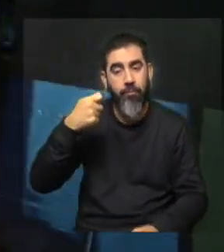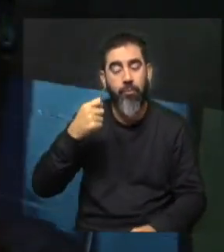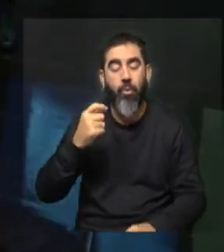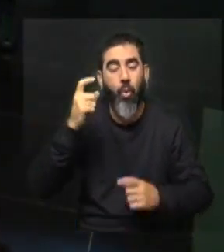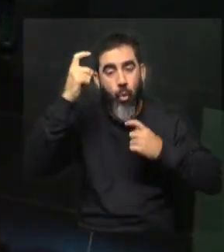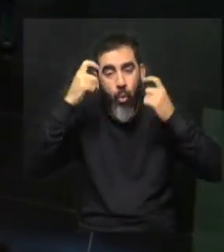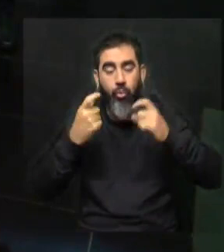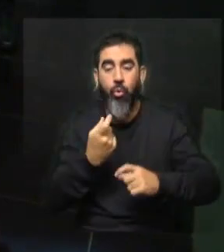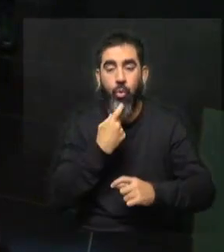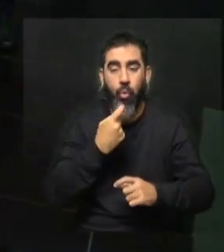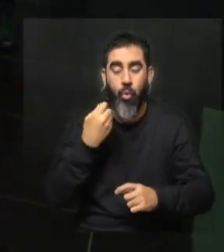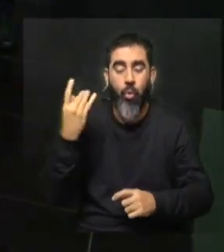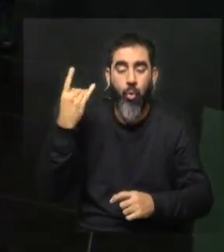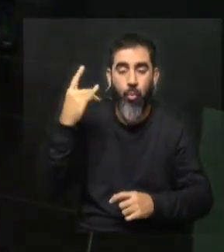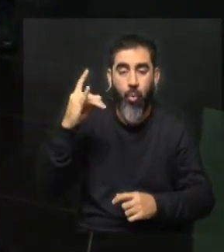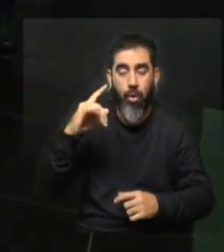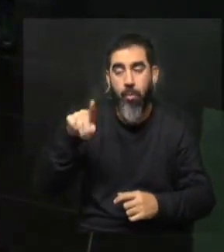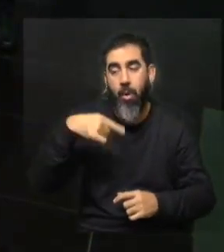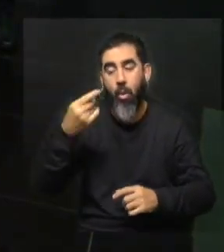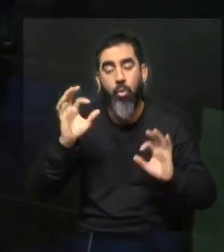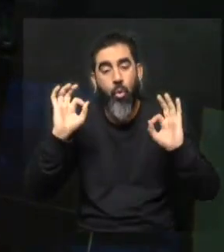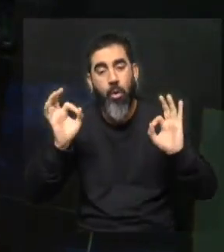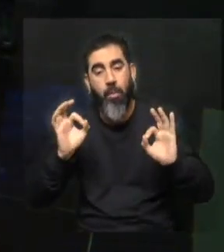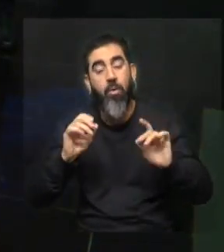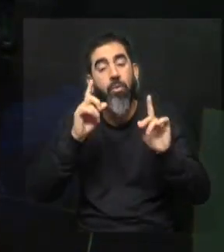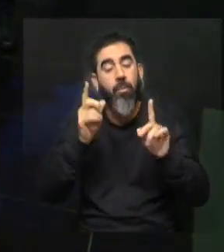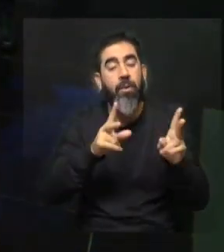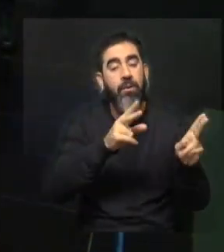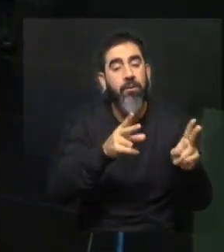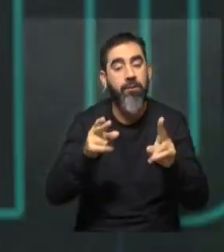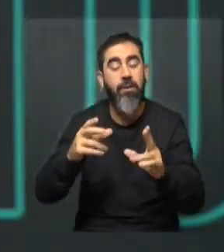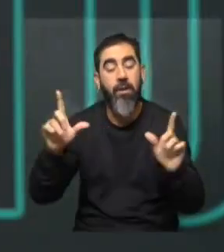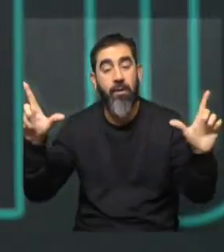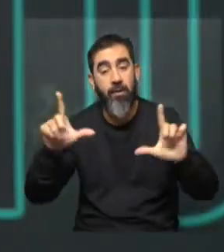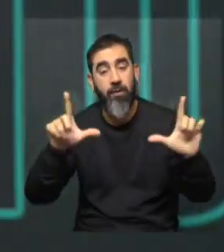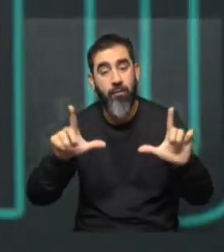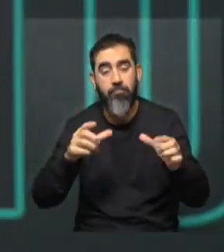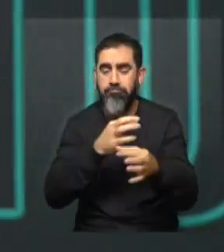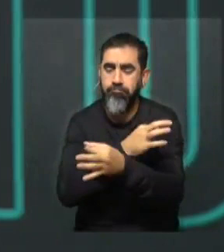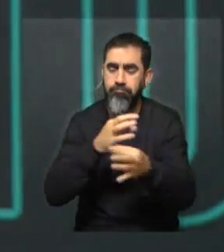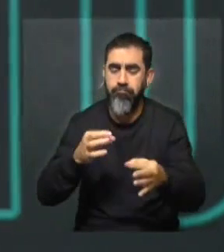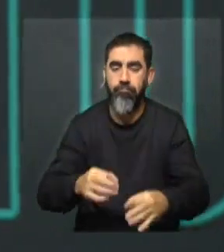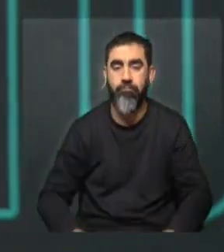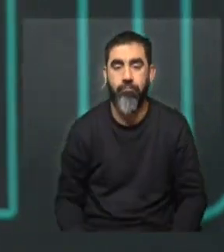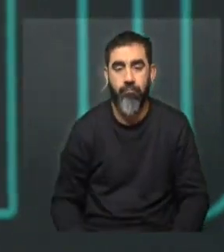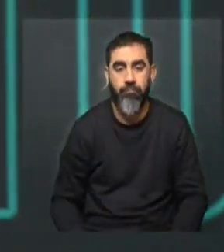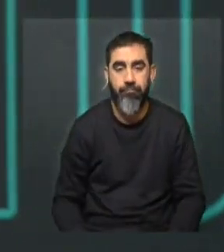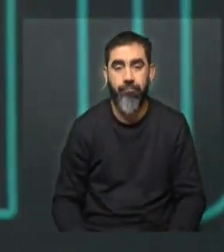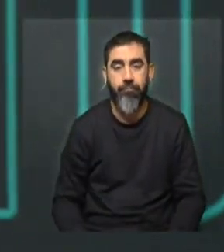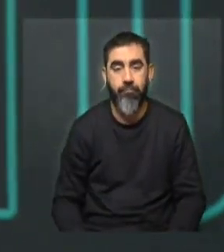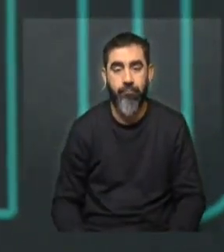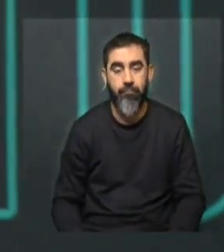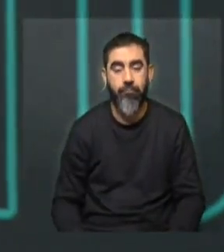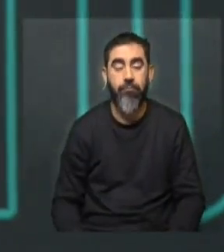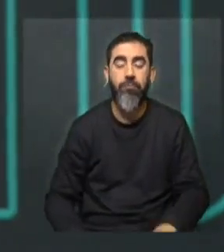relojó Bolivia el otro hermano y de series de televisión varias con un éxito enorme no entre ellas